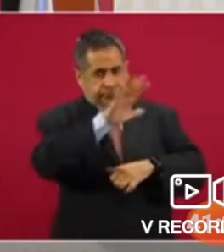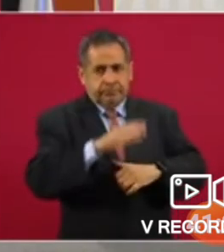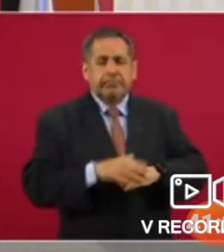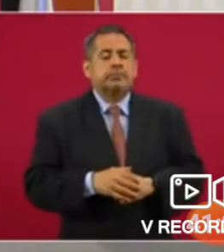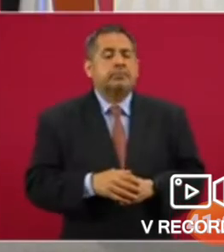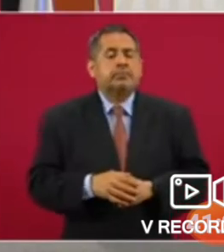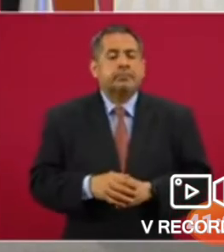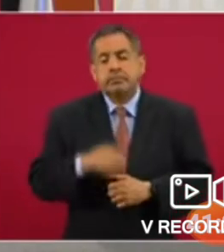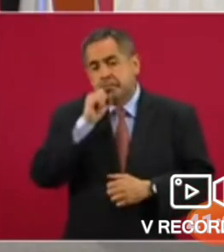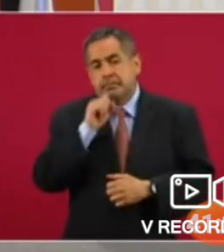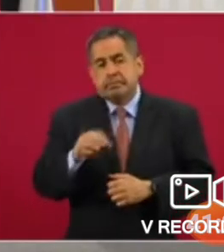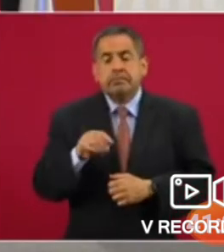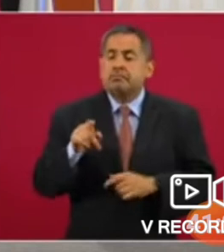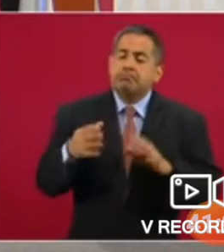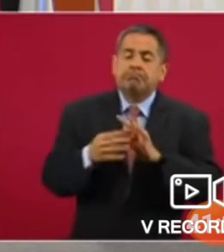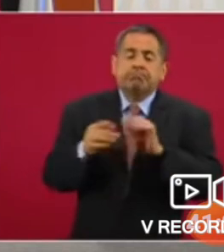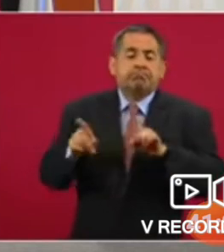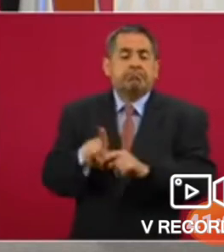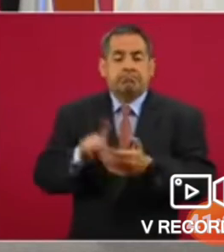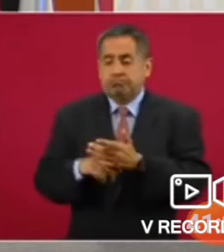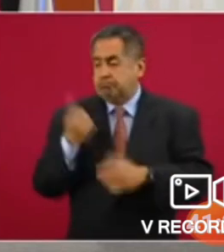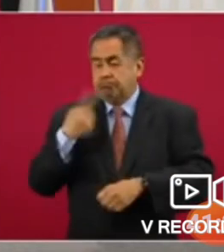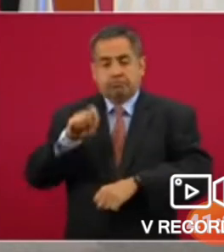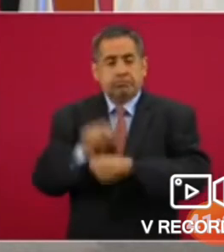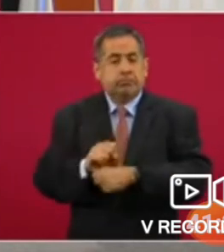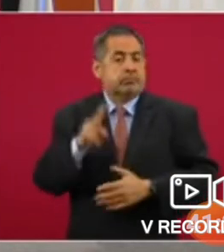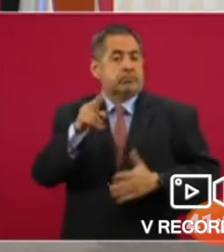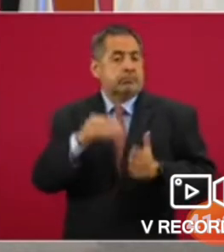salud han atendido a esta semana